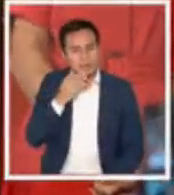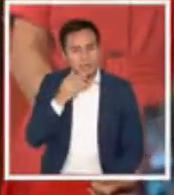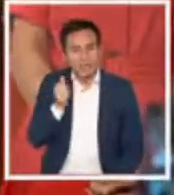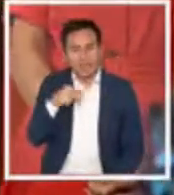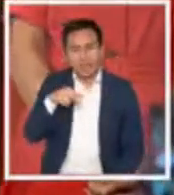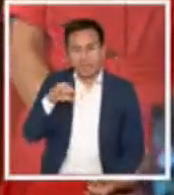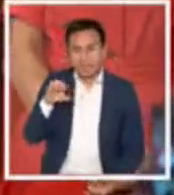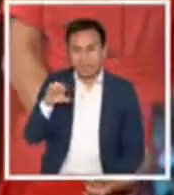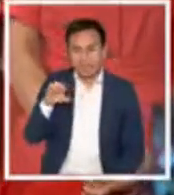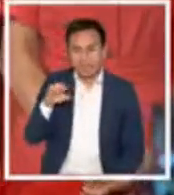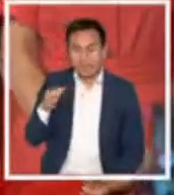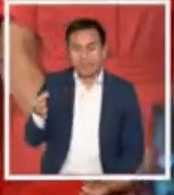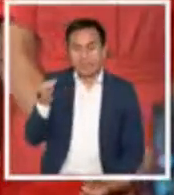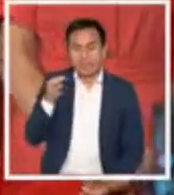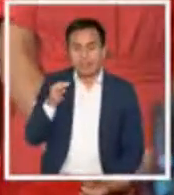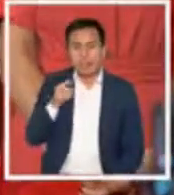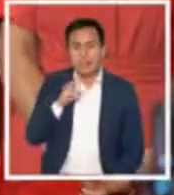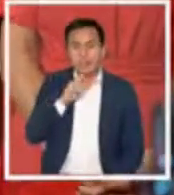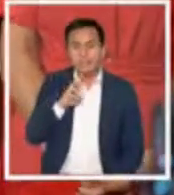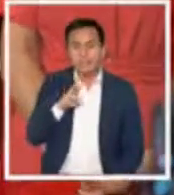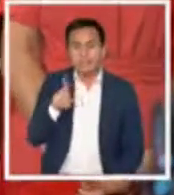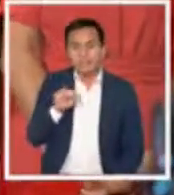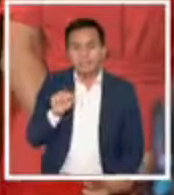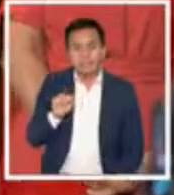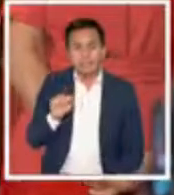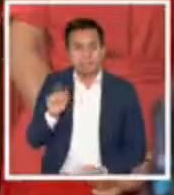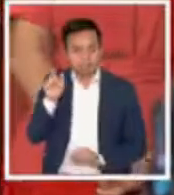Anne, a Teresa Vilmontes,